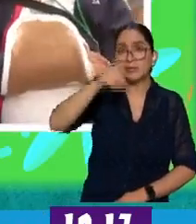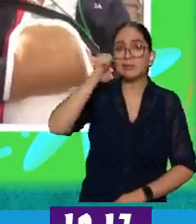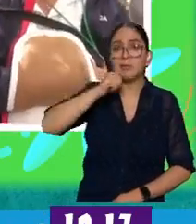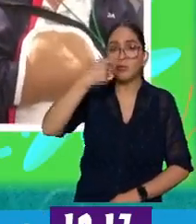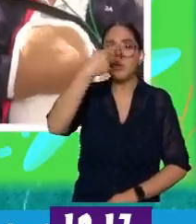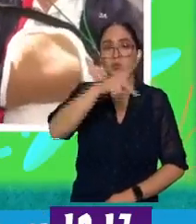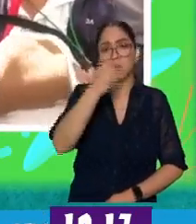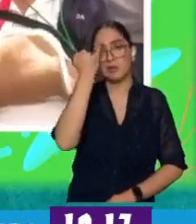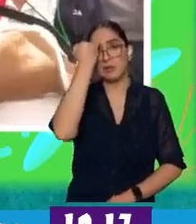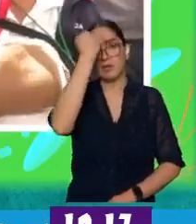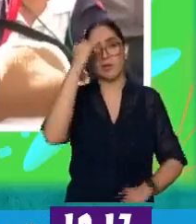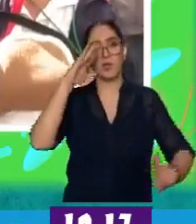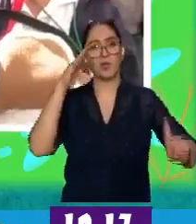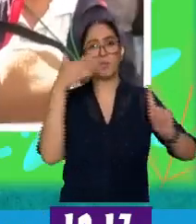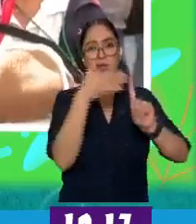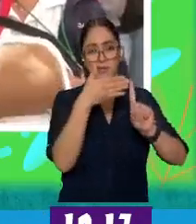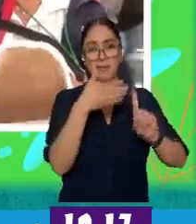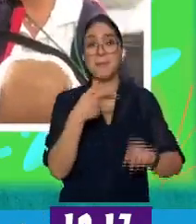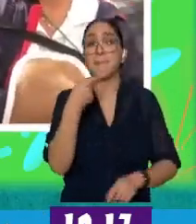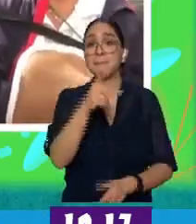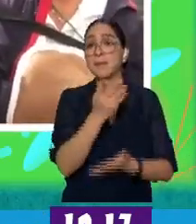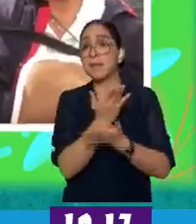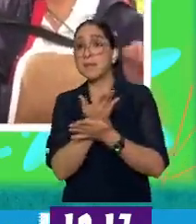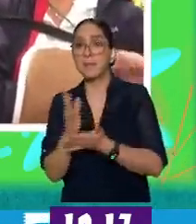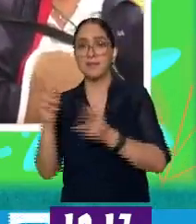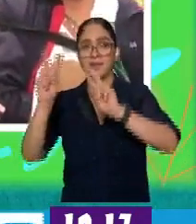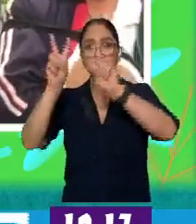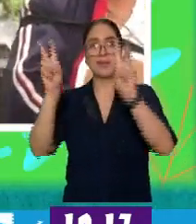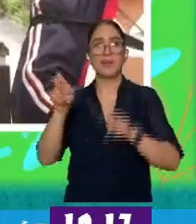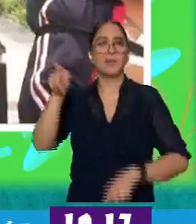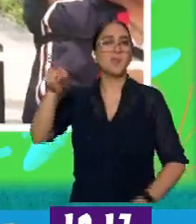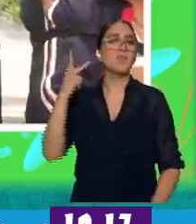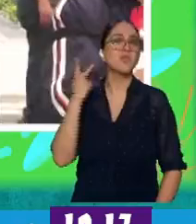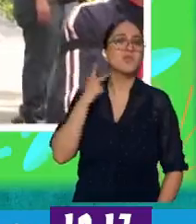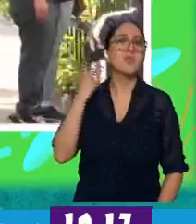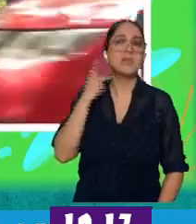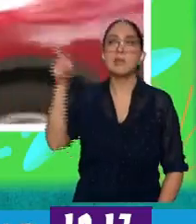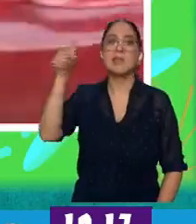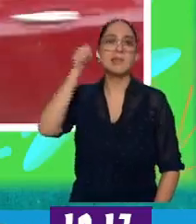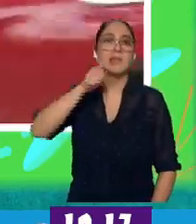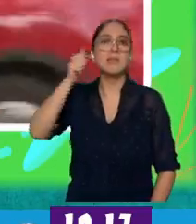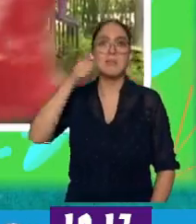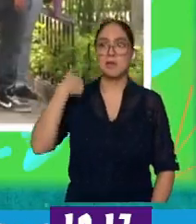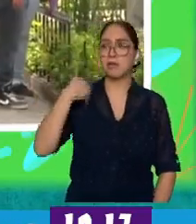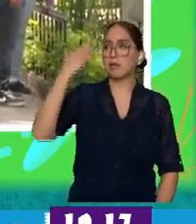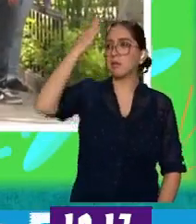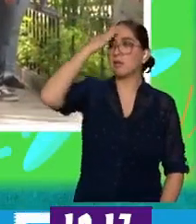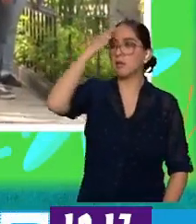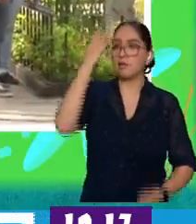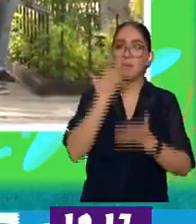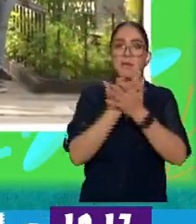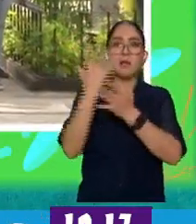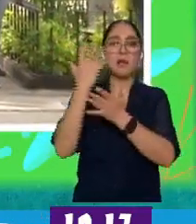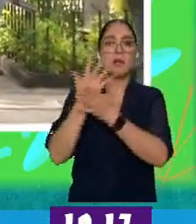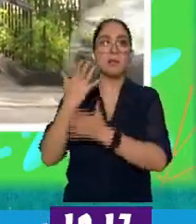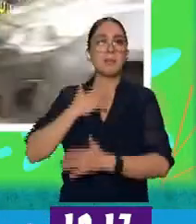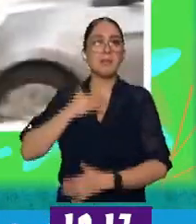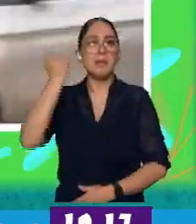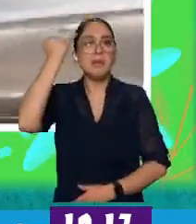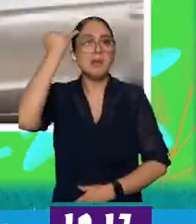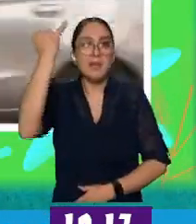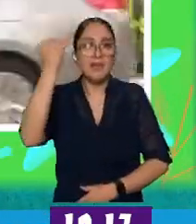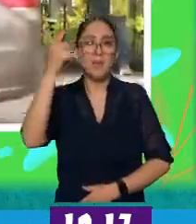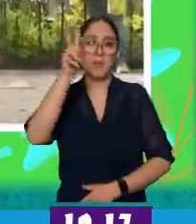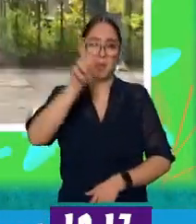en cuestiones subjetivas como es la política, pues ahí cada quien inventa su religión. Por eso es tan complejo meternos a la